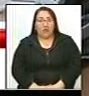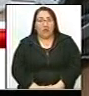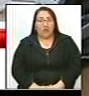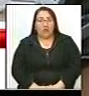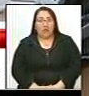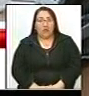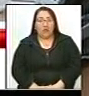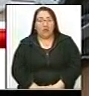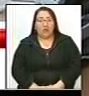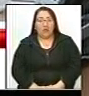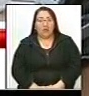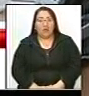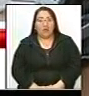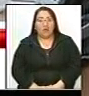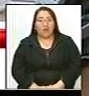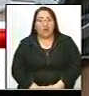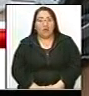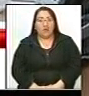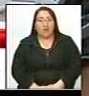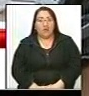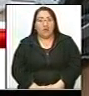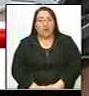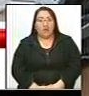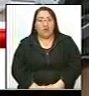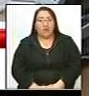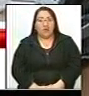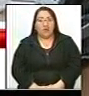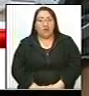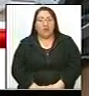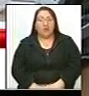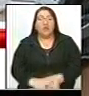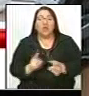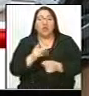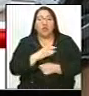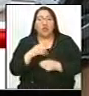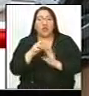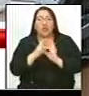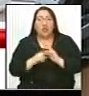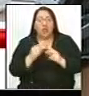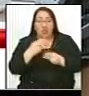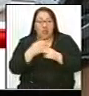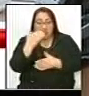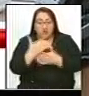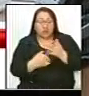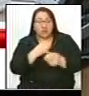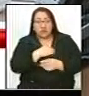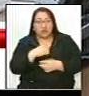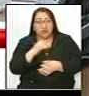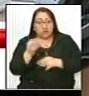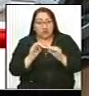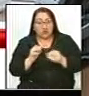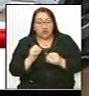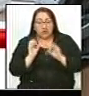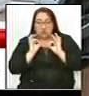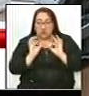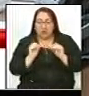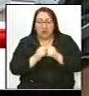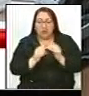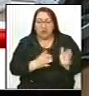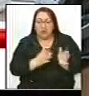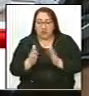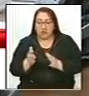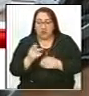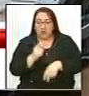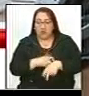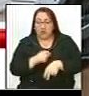La ejecución misma está a cargo del gobierno regional. La relación del MEF sigue siendo, por un lado, en